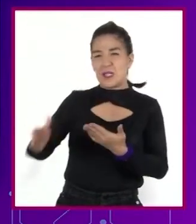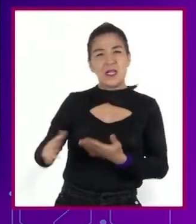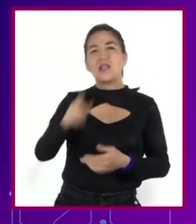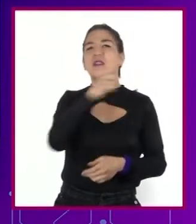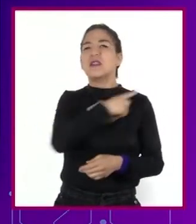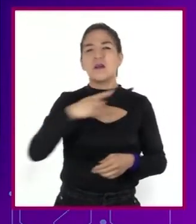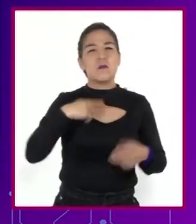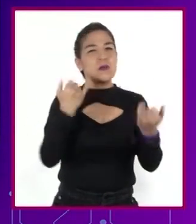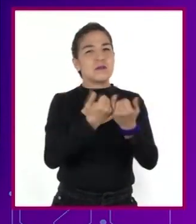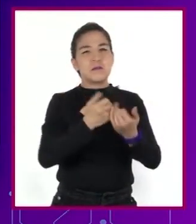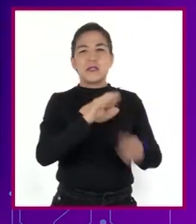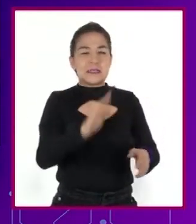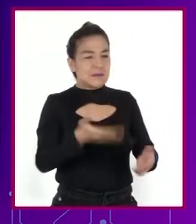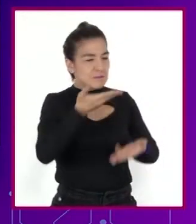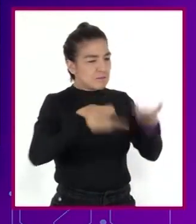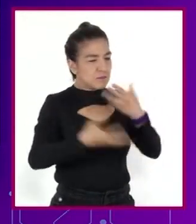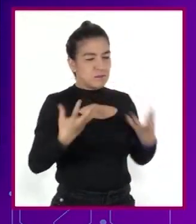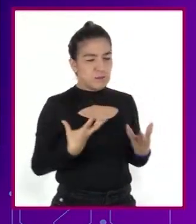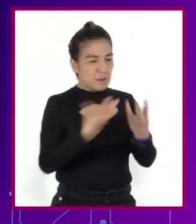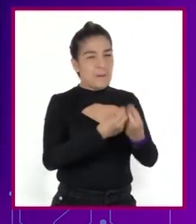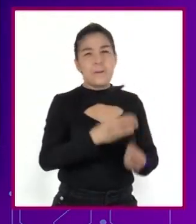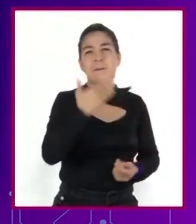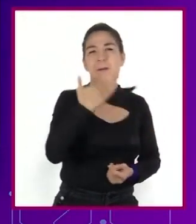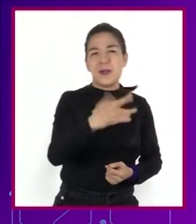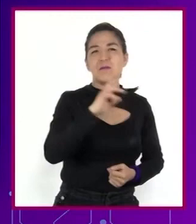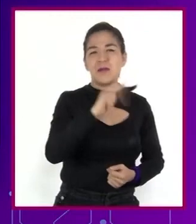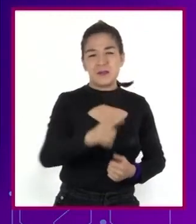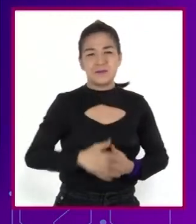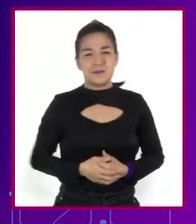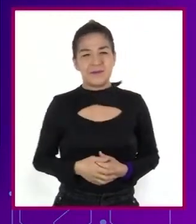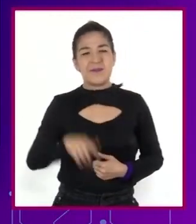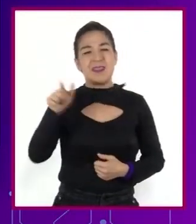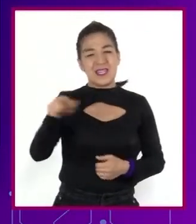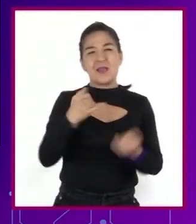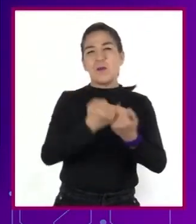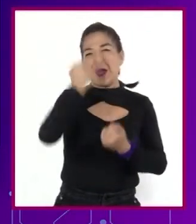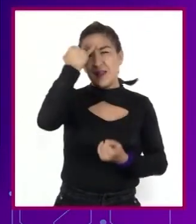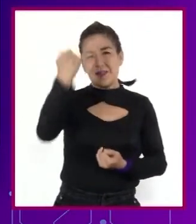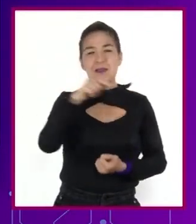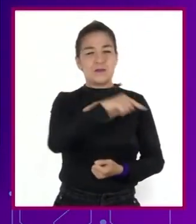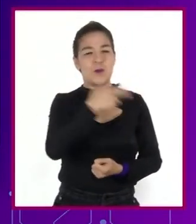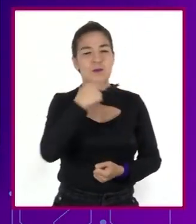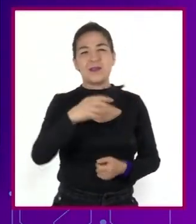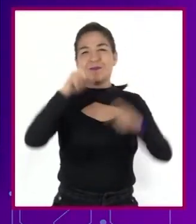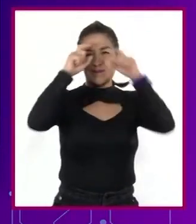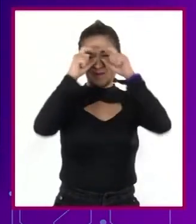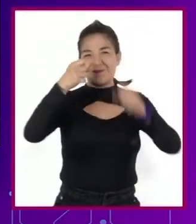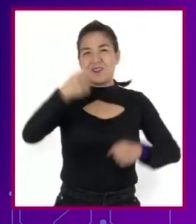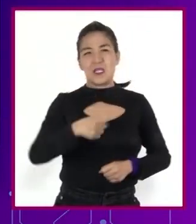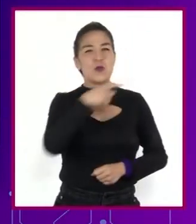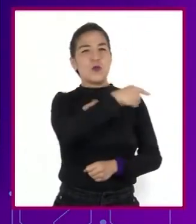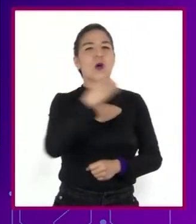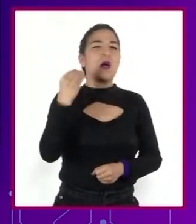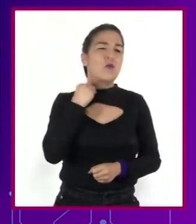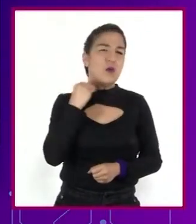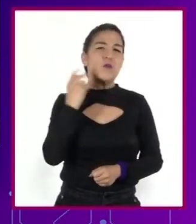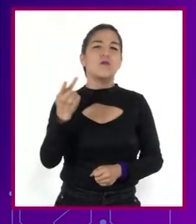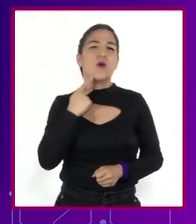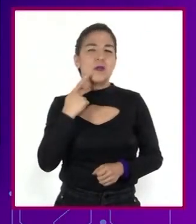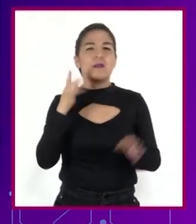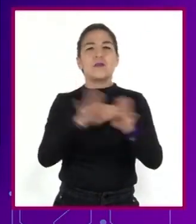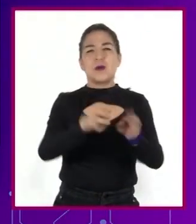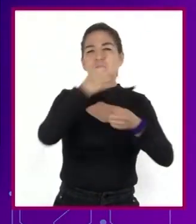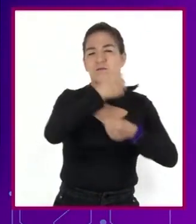la cooperación con el bien». Otro seguidor de las ideas de Thoreau fue Mahatma Gandhi, abogado, político y